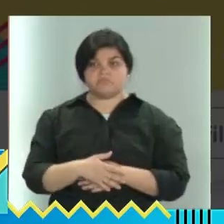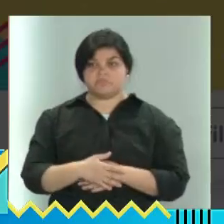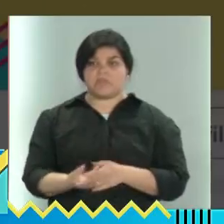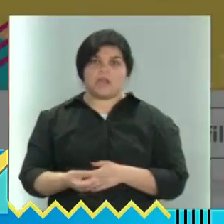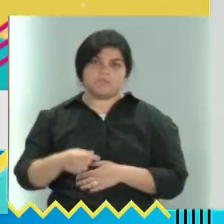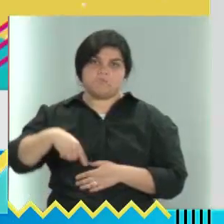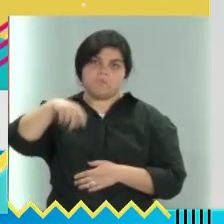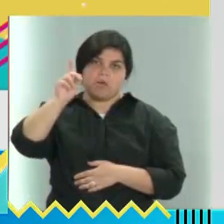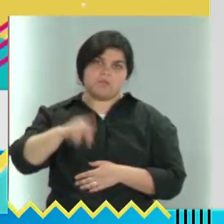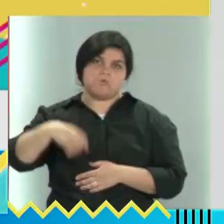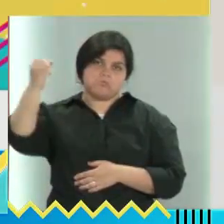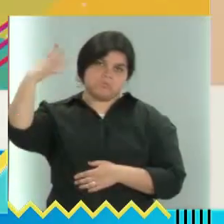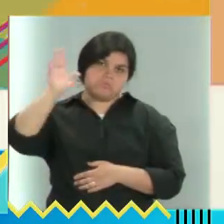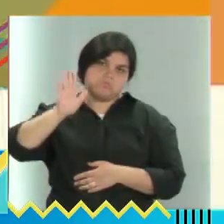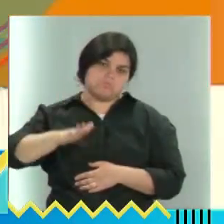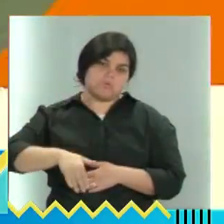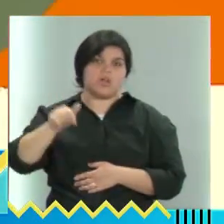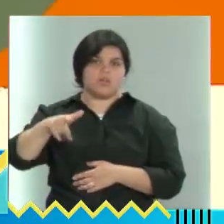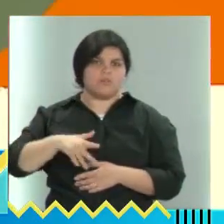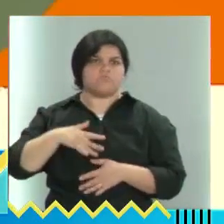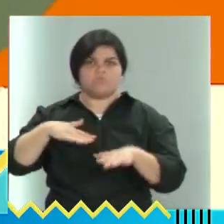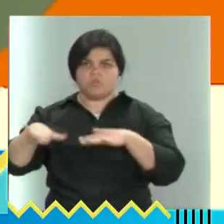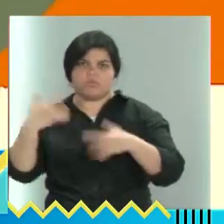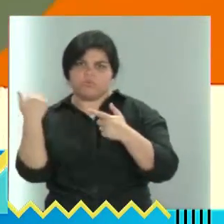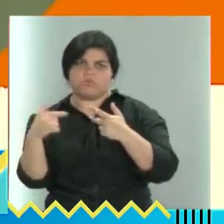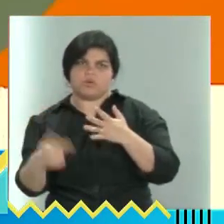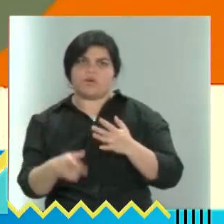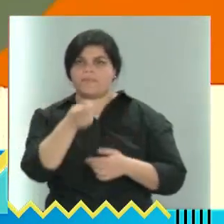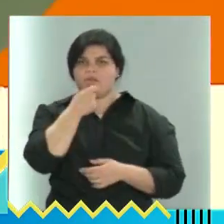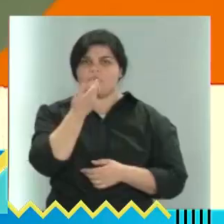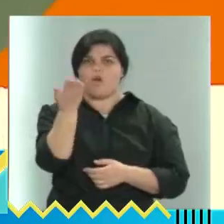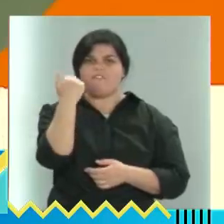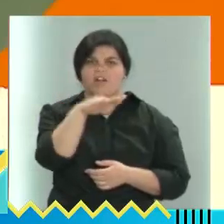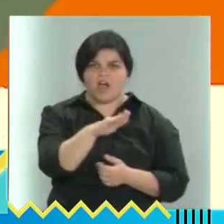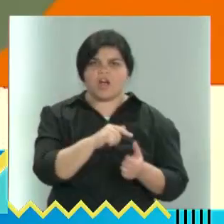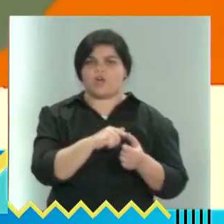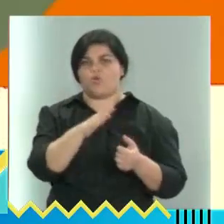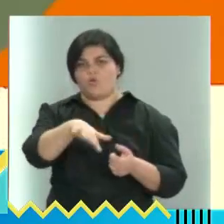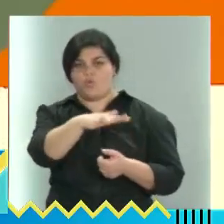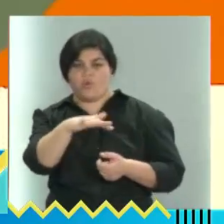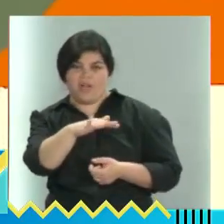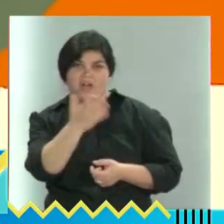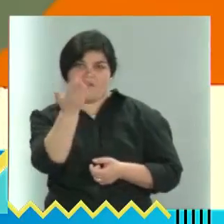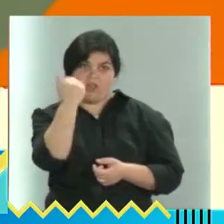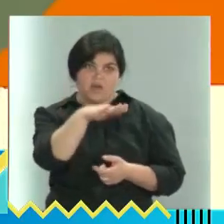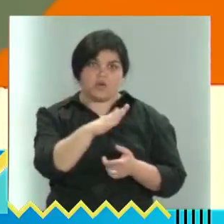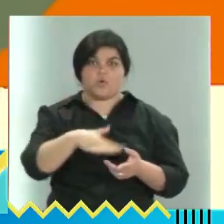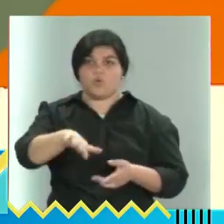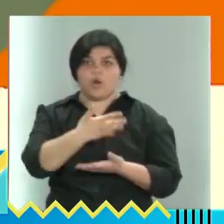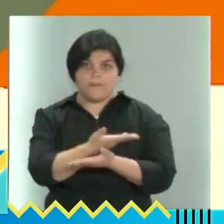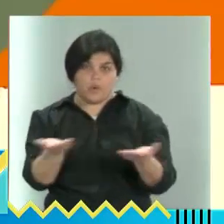día una vida activa, como zonas bancarias, zonas de organismos